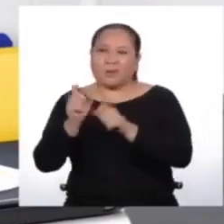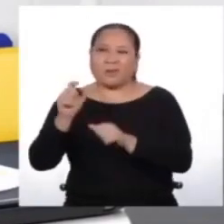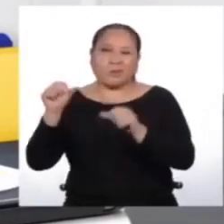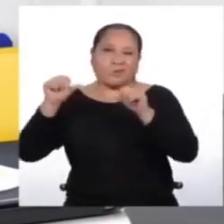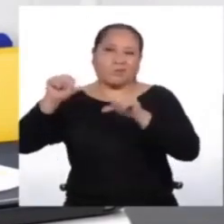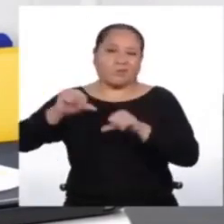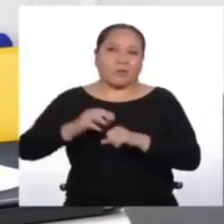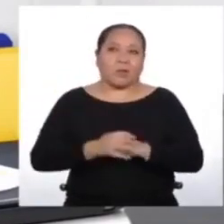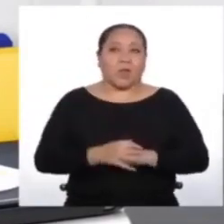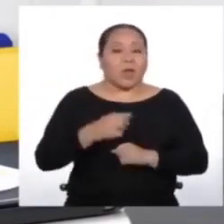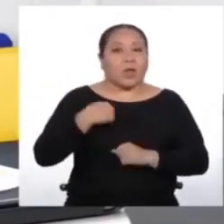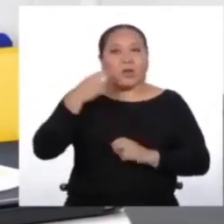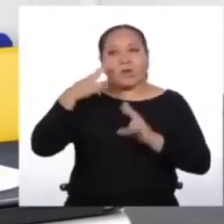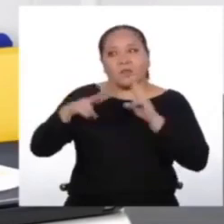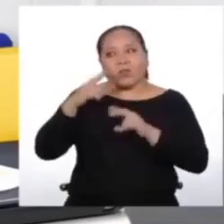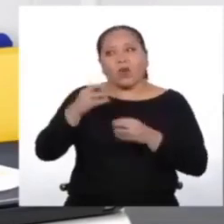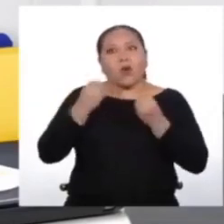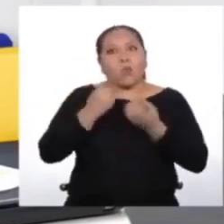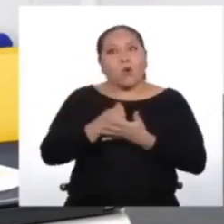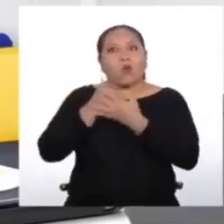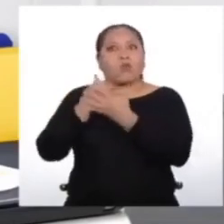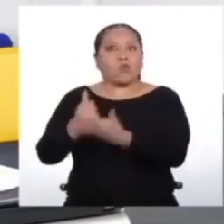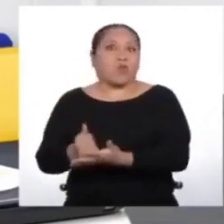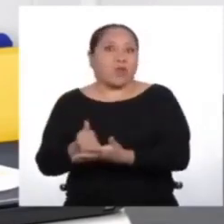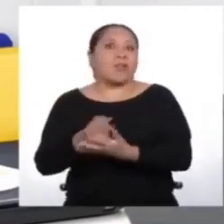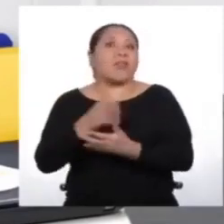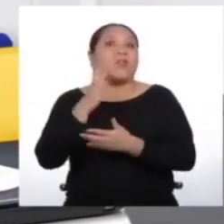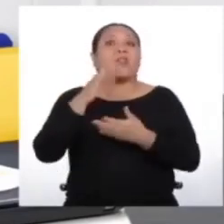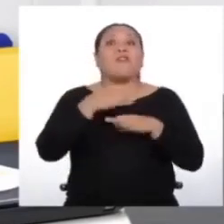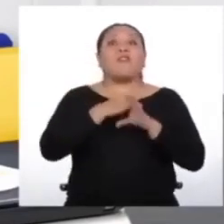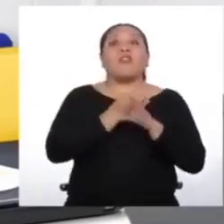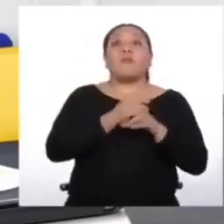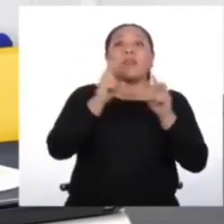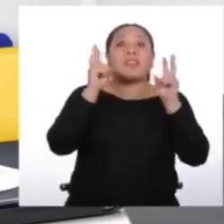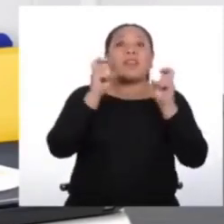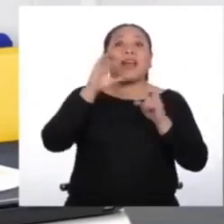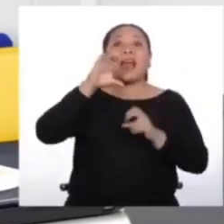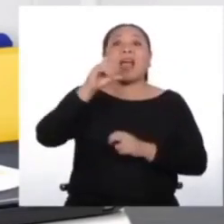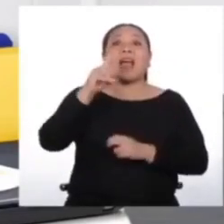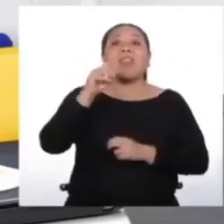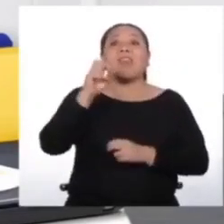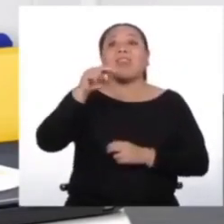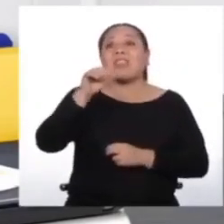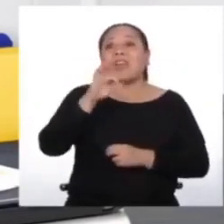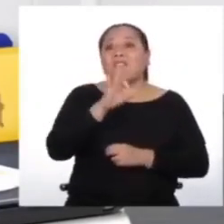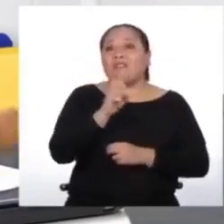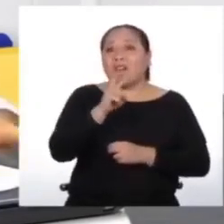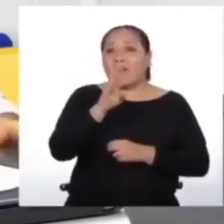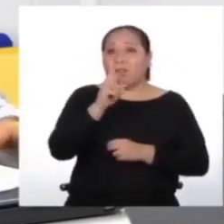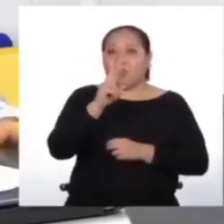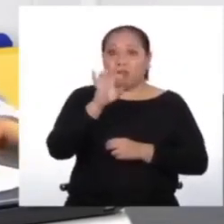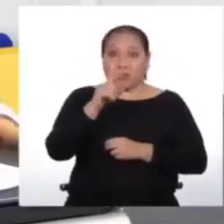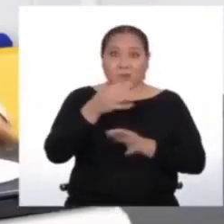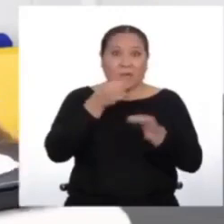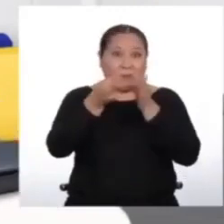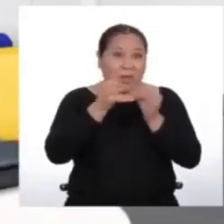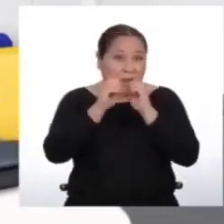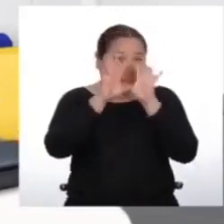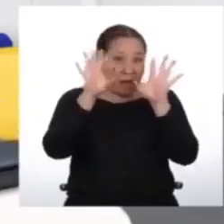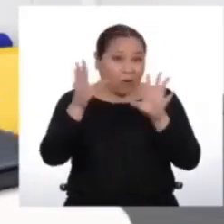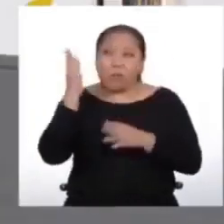justo encontré una forma de darnos la mano mediante una cadena de favores. Para explicar mejor cómo funciona esto, voy a llamar a